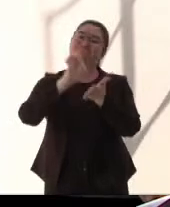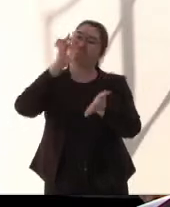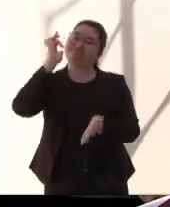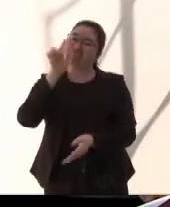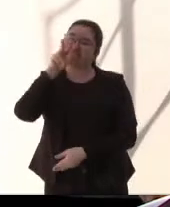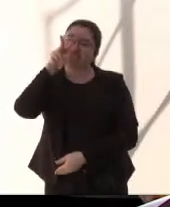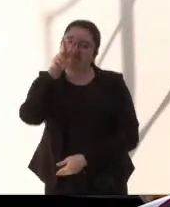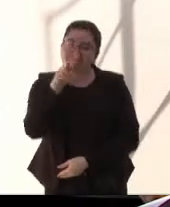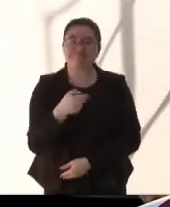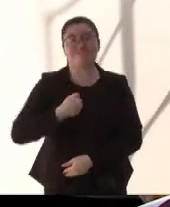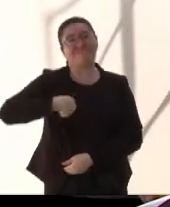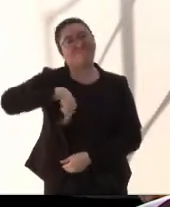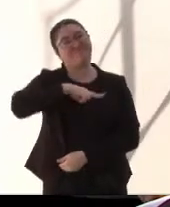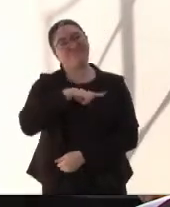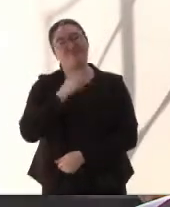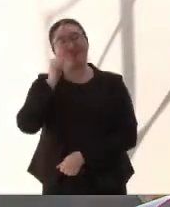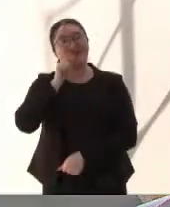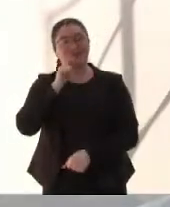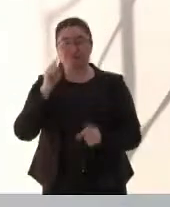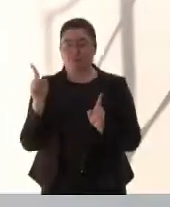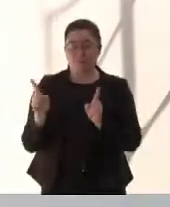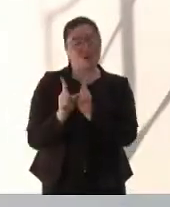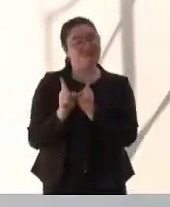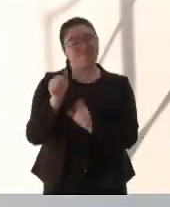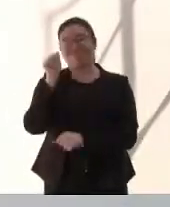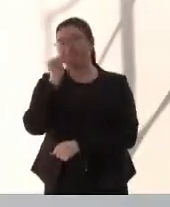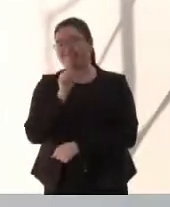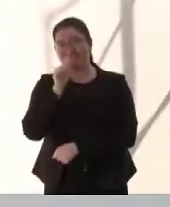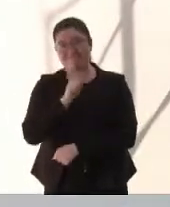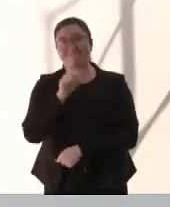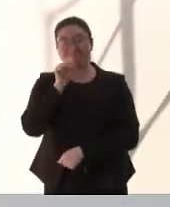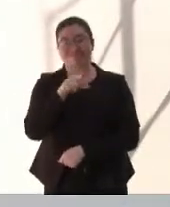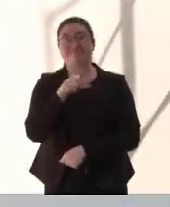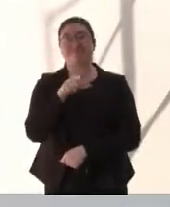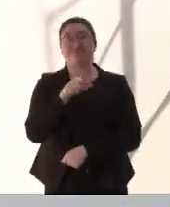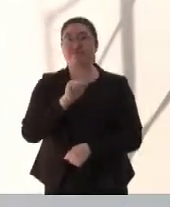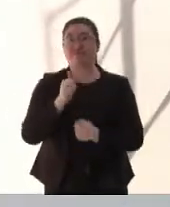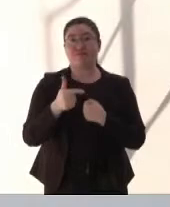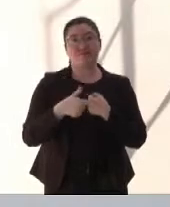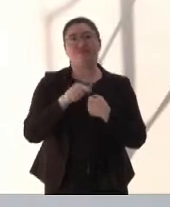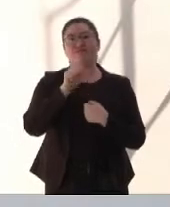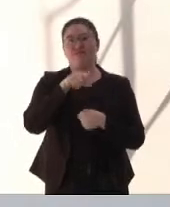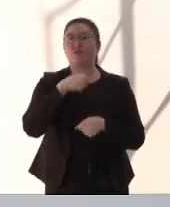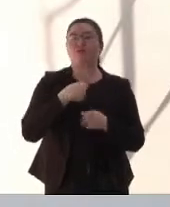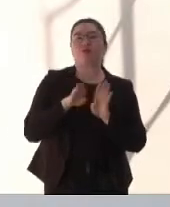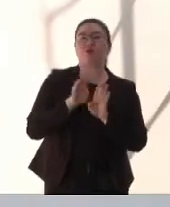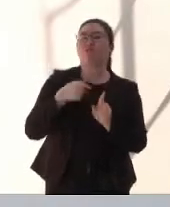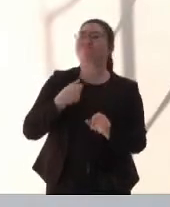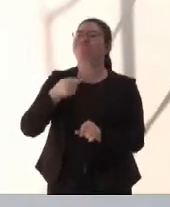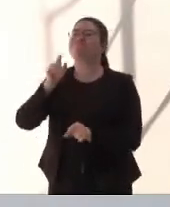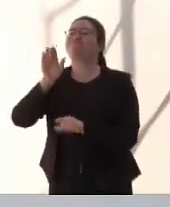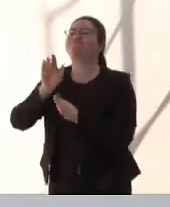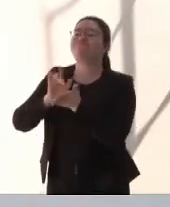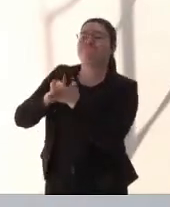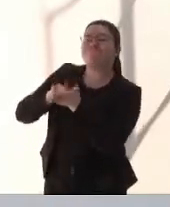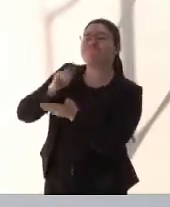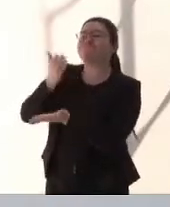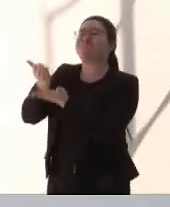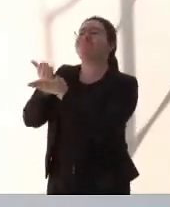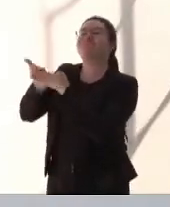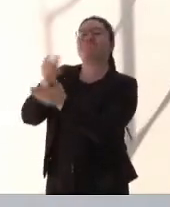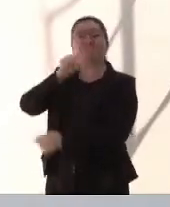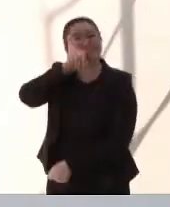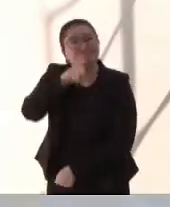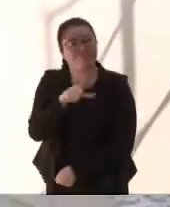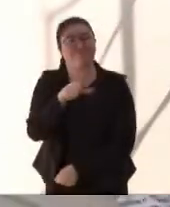Hemos coincidido en muchos momentos y hemos coincidido tocando puertas también. Hemos hecho muchas cosas, por eso me da